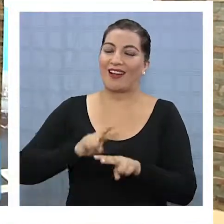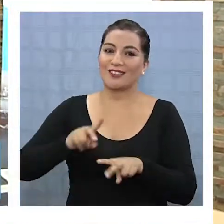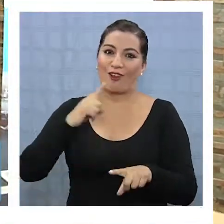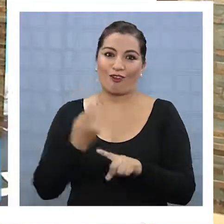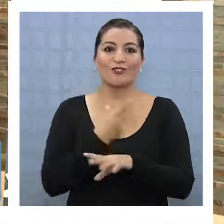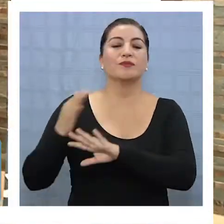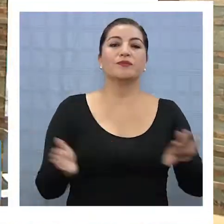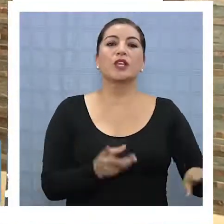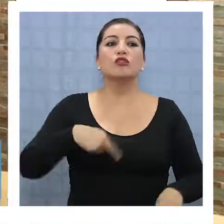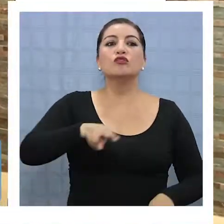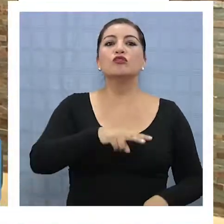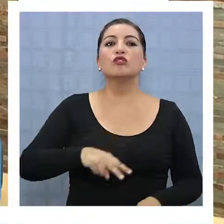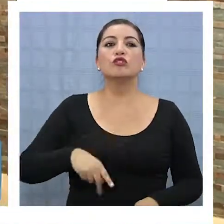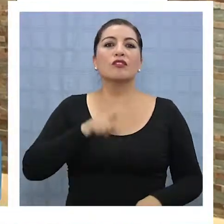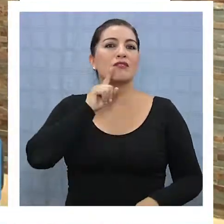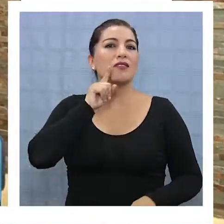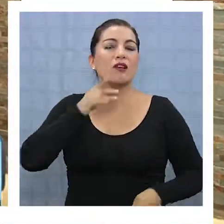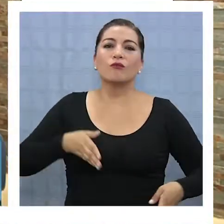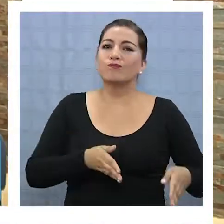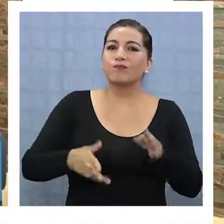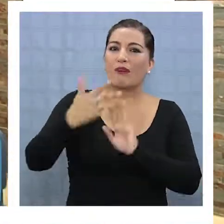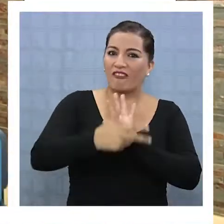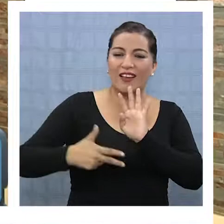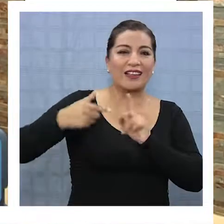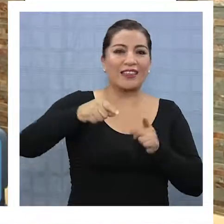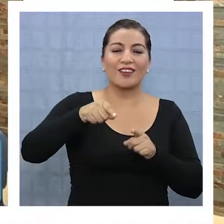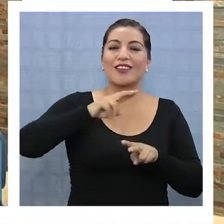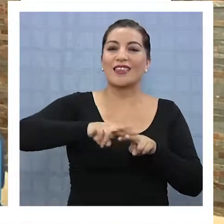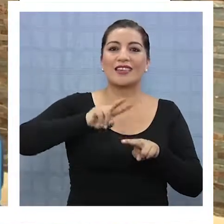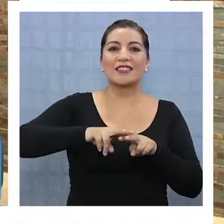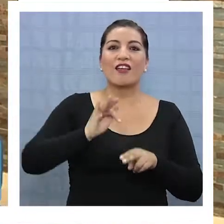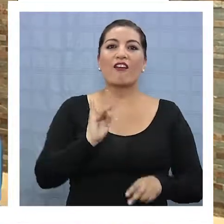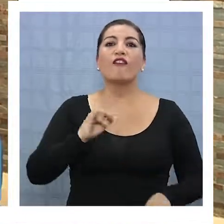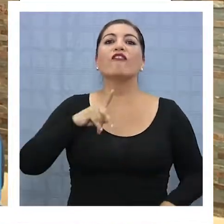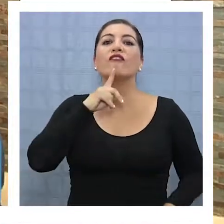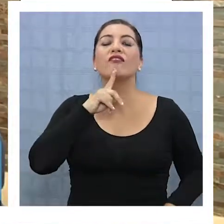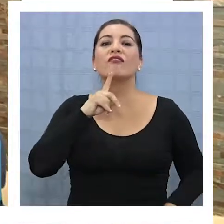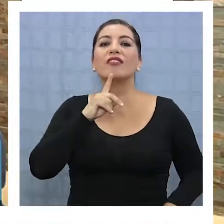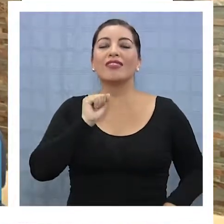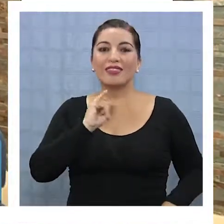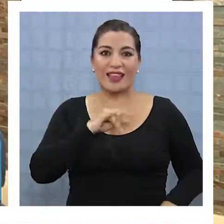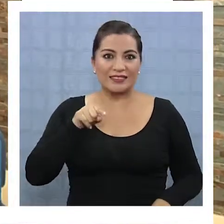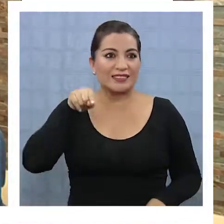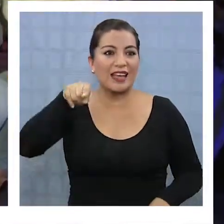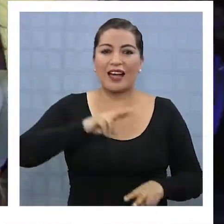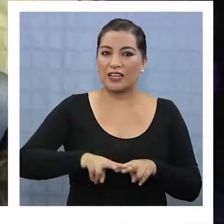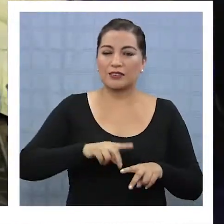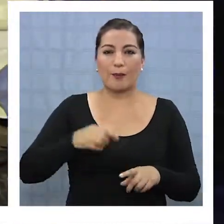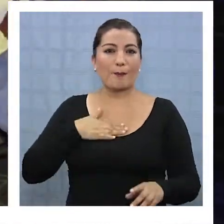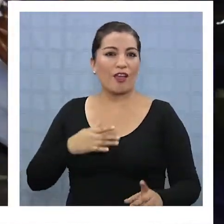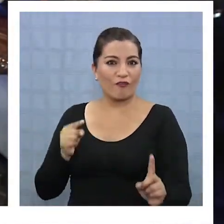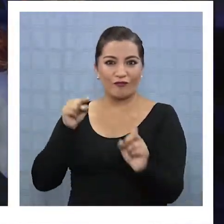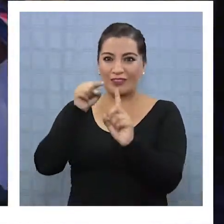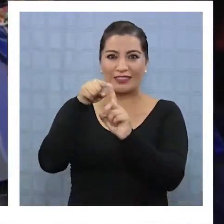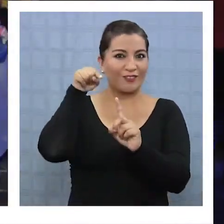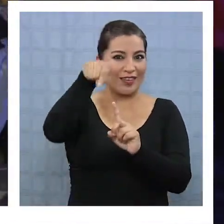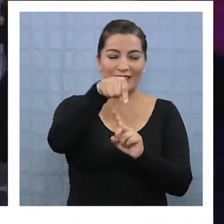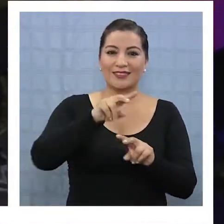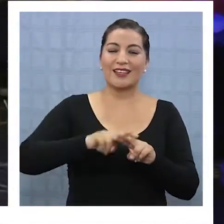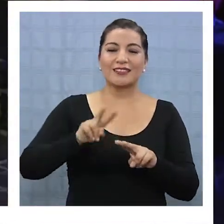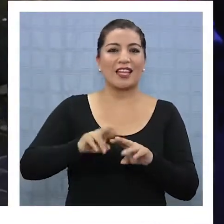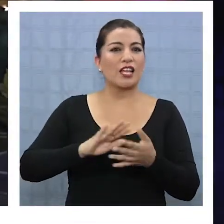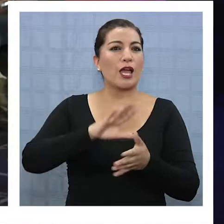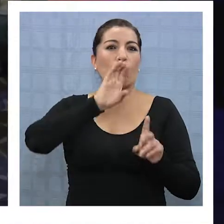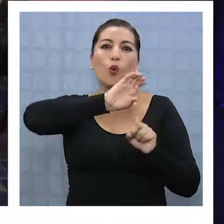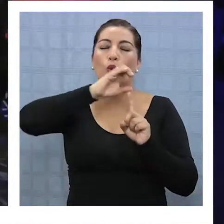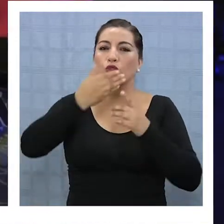peatonal maravilloso que queremos compartir con toda la ciudad, y a través del FINDAT estamos obteniendo nuestro objetivo, y el objetivo de